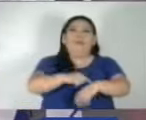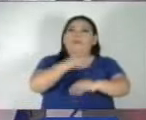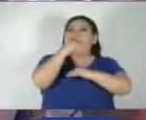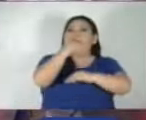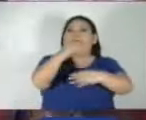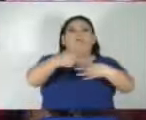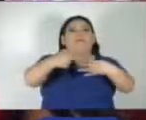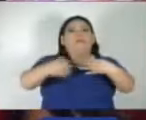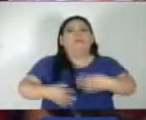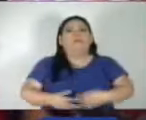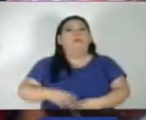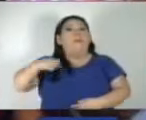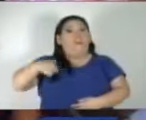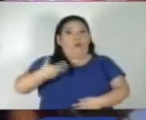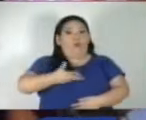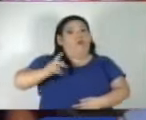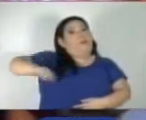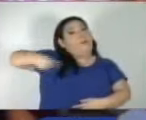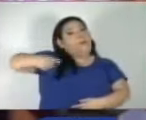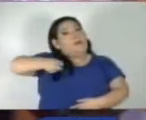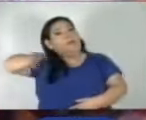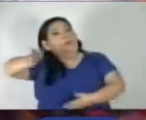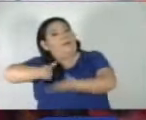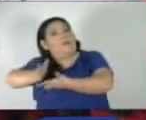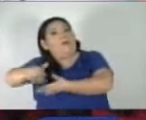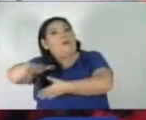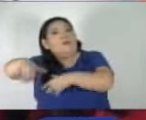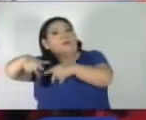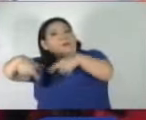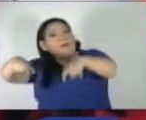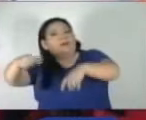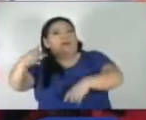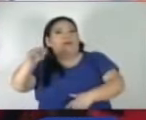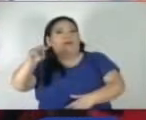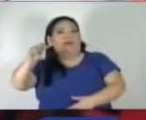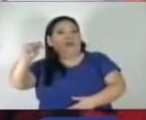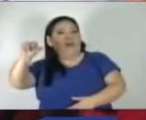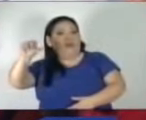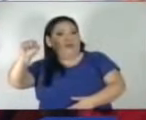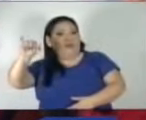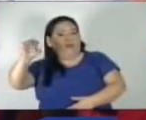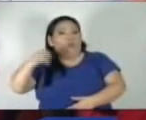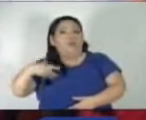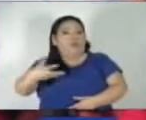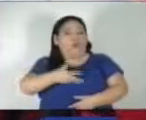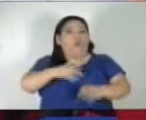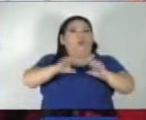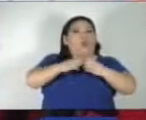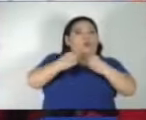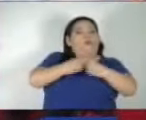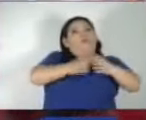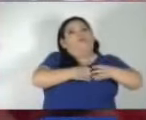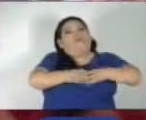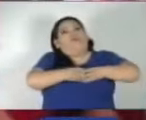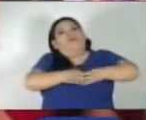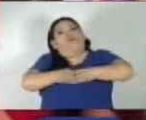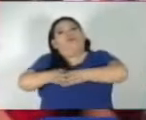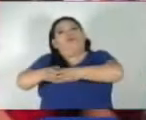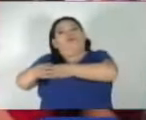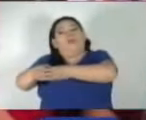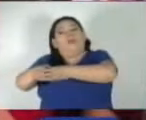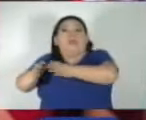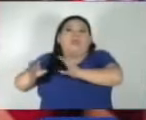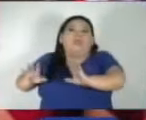aunque ya están fuera de los tiempos de ley. El día de mañana nos vamos a hacer presente al Gimnasio Nacional. Vamos a llevar al